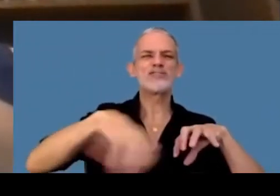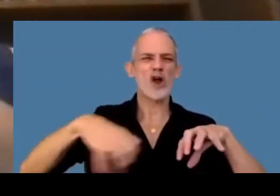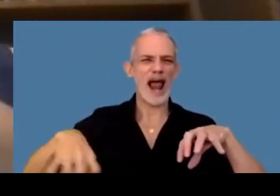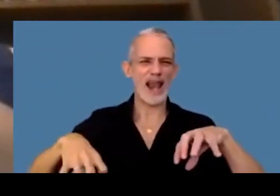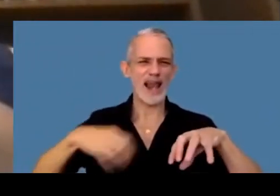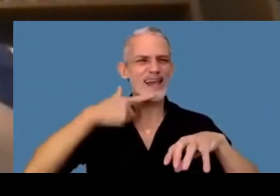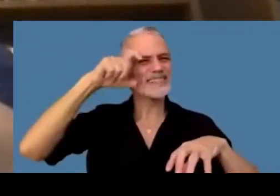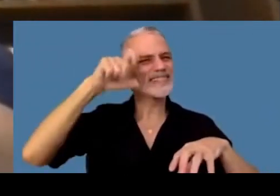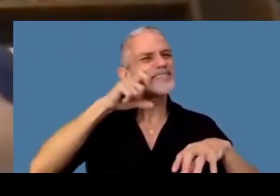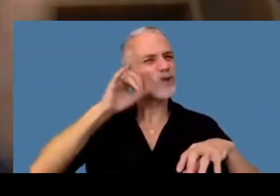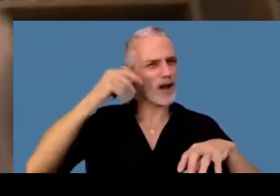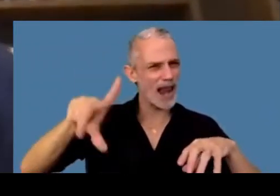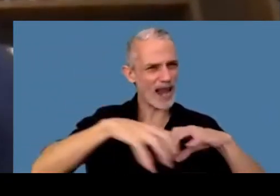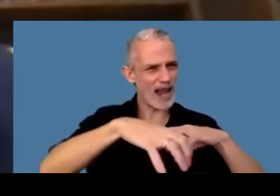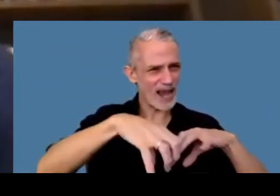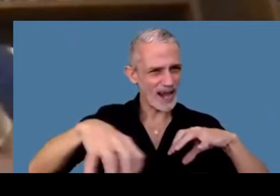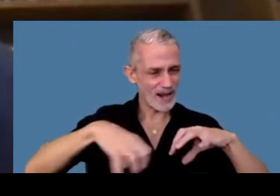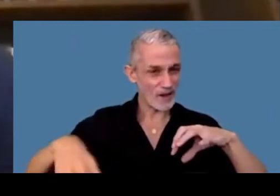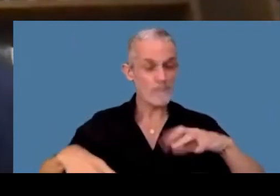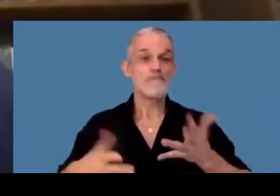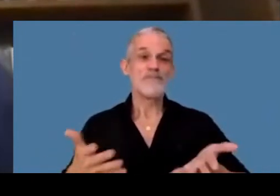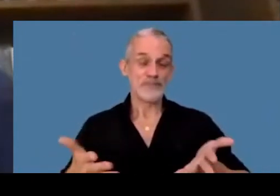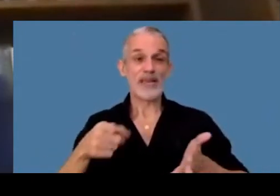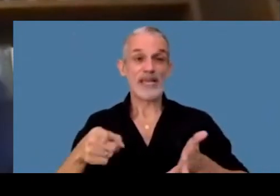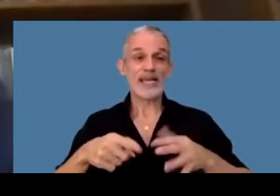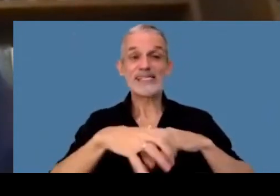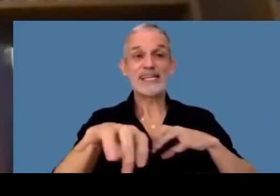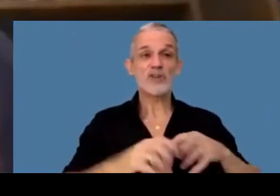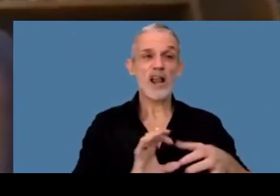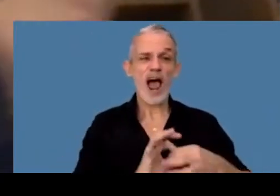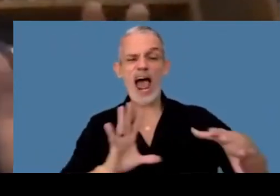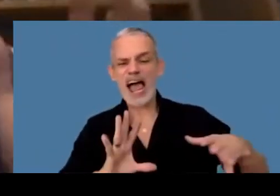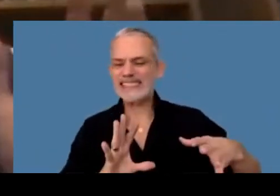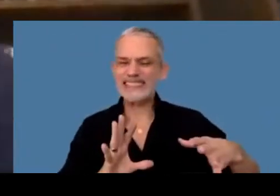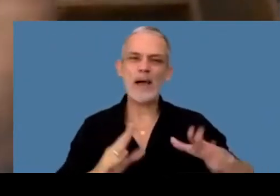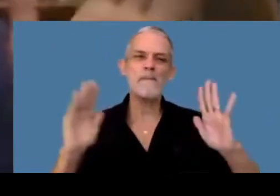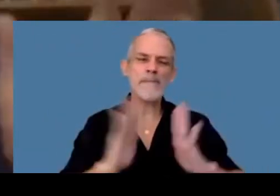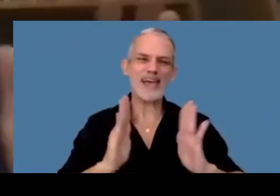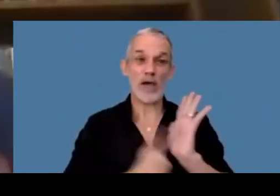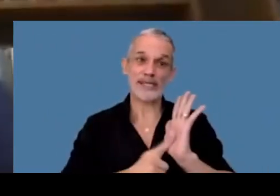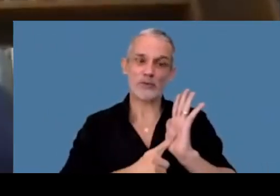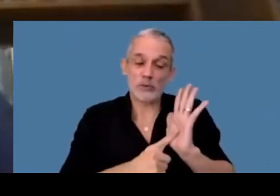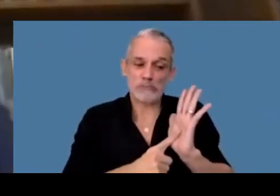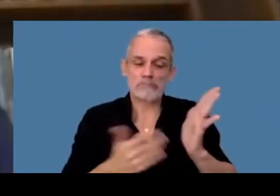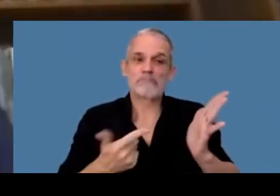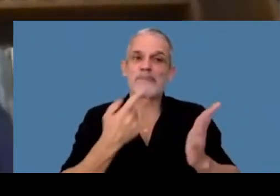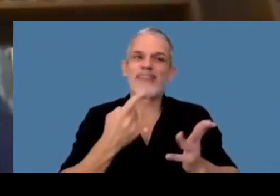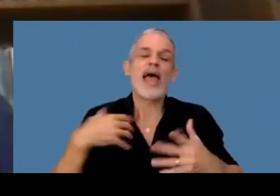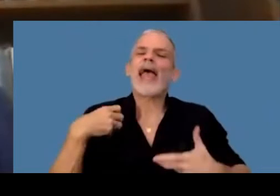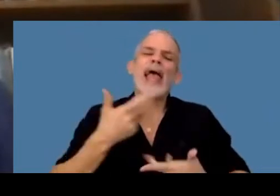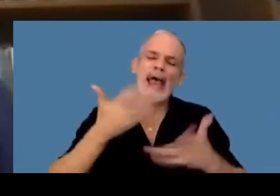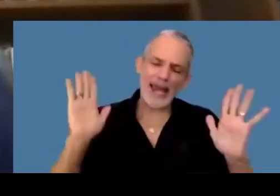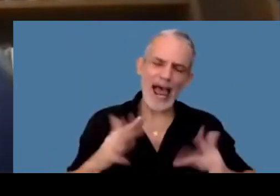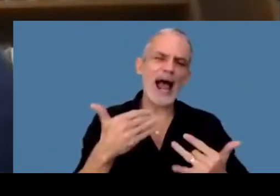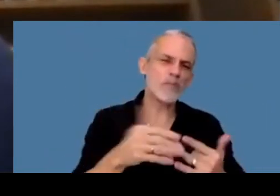tienen menor autonomía estatutaria en general, hablo en términos generales, puede haber alguna excepción,